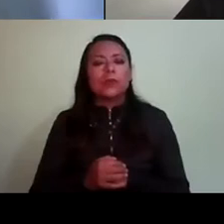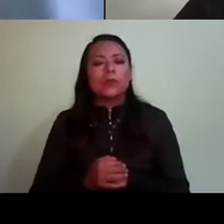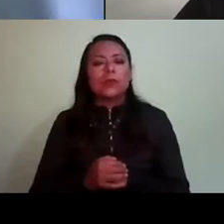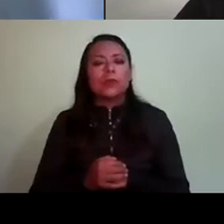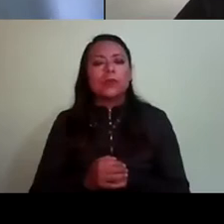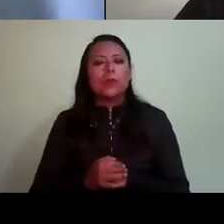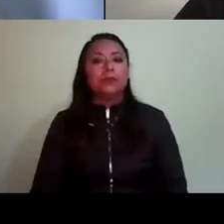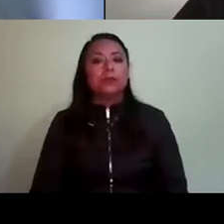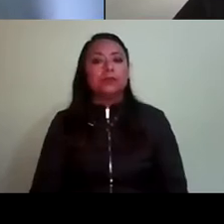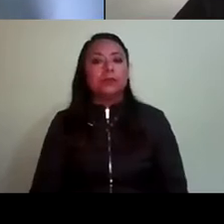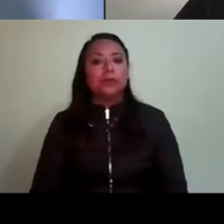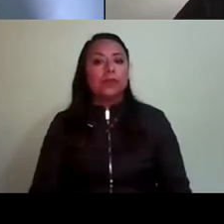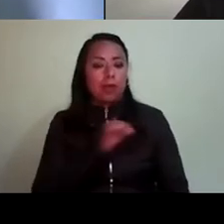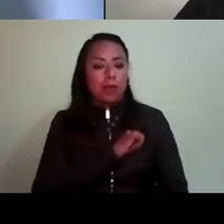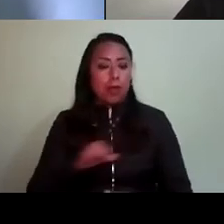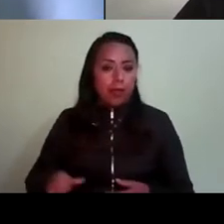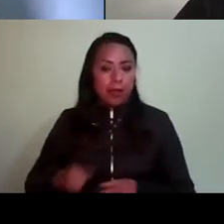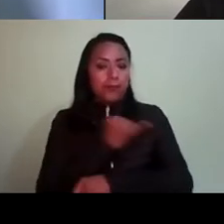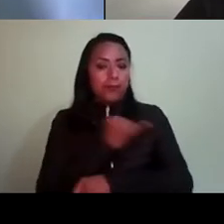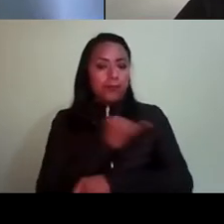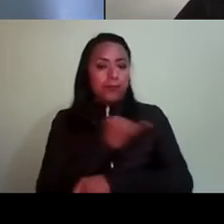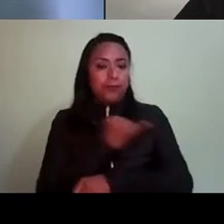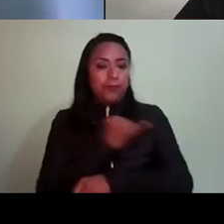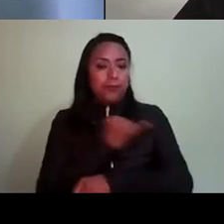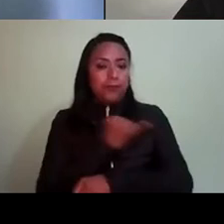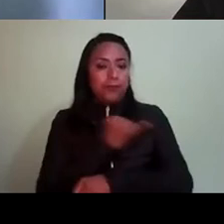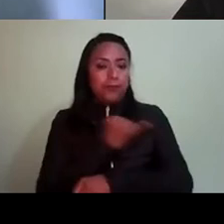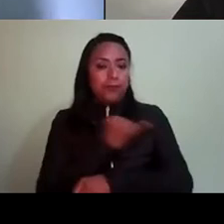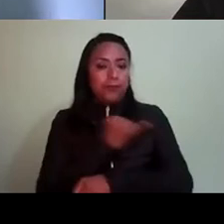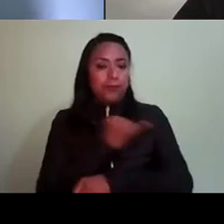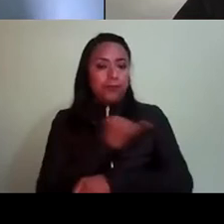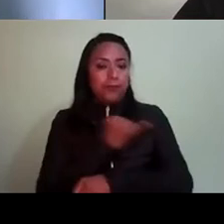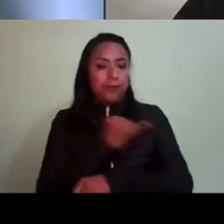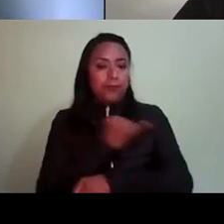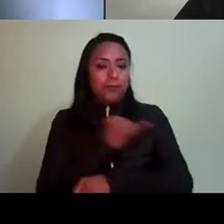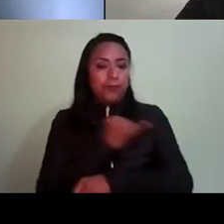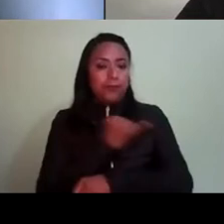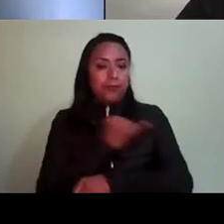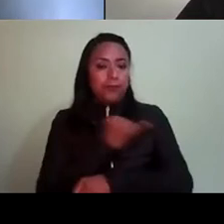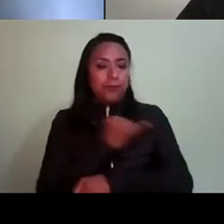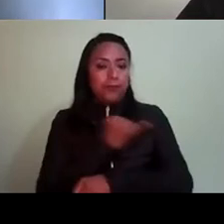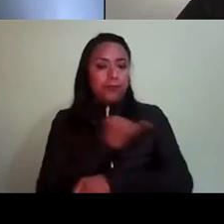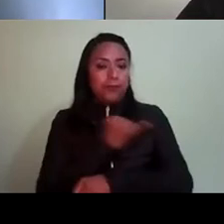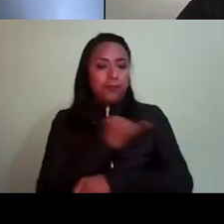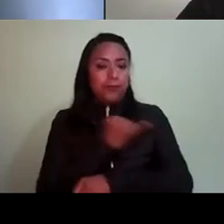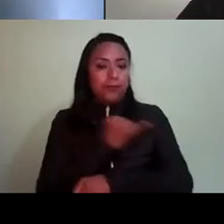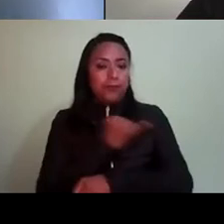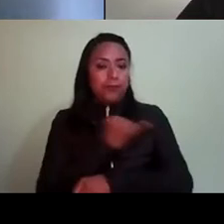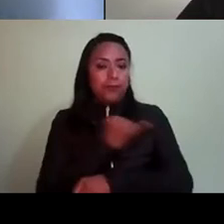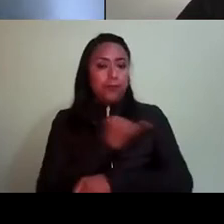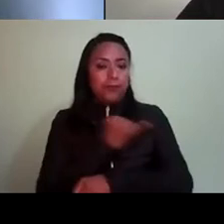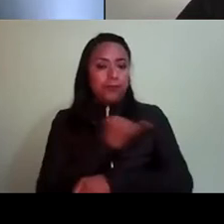de mujeres de 30 años en adelante, mediante un apoyo económico para que sigan estudiando al